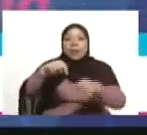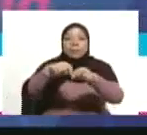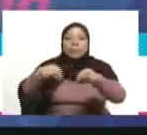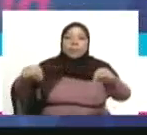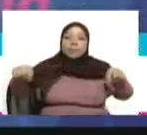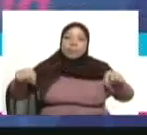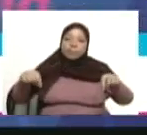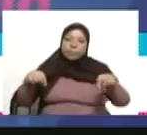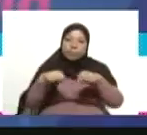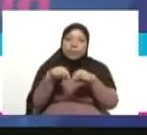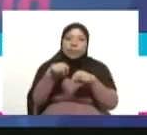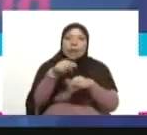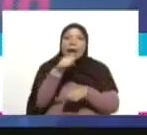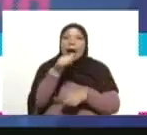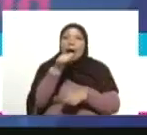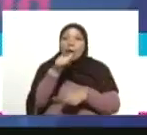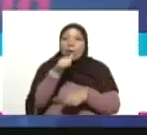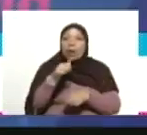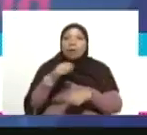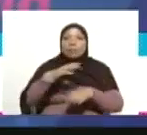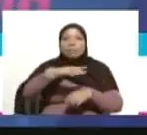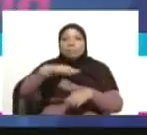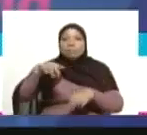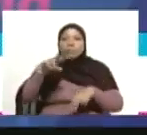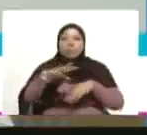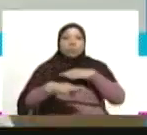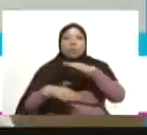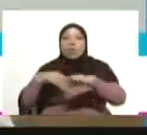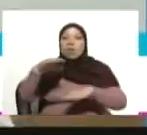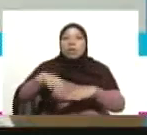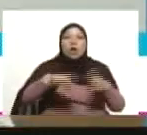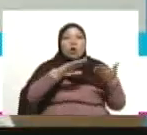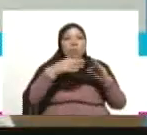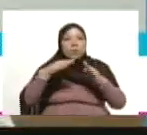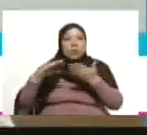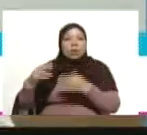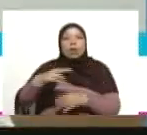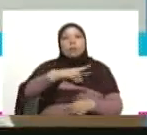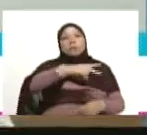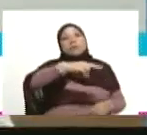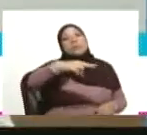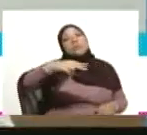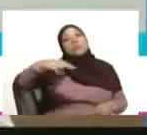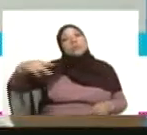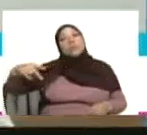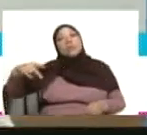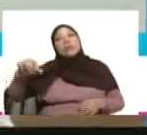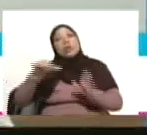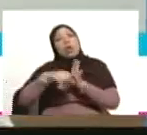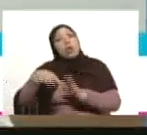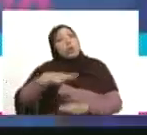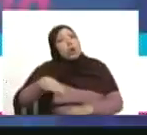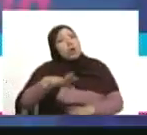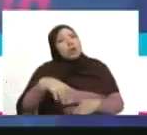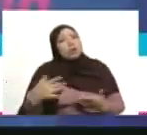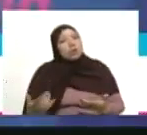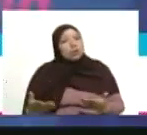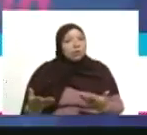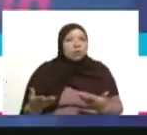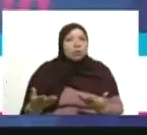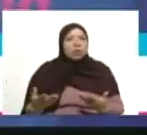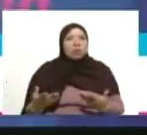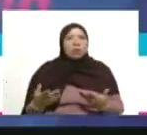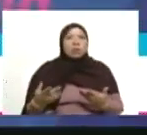también estuvimos en ese momento. Una piscina comunitaria donde hacemos también. ¿En qué parte es esto?